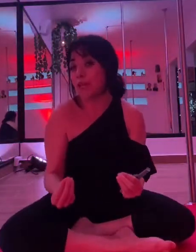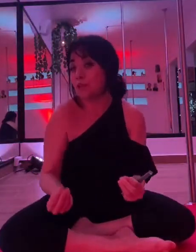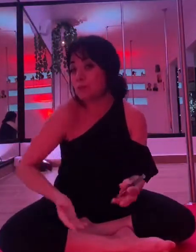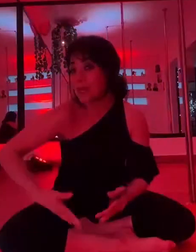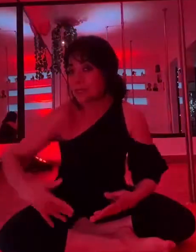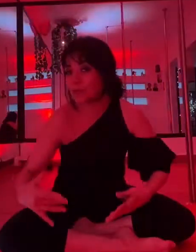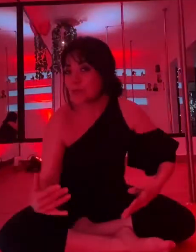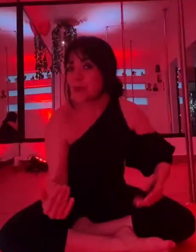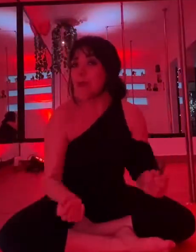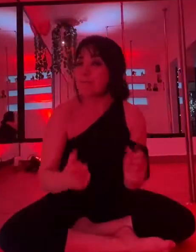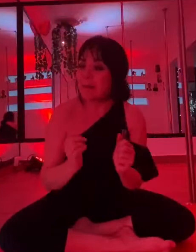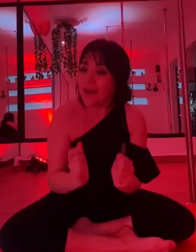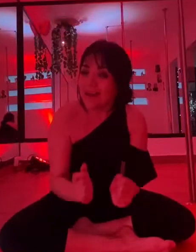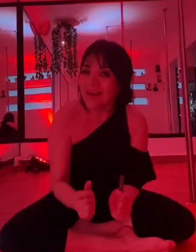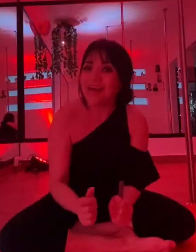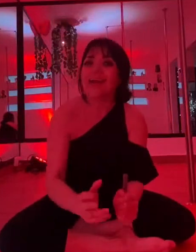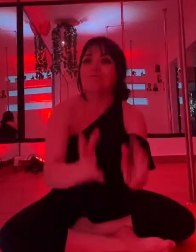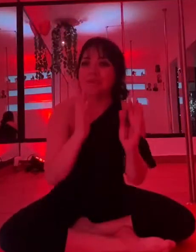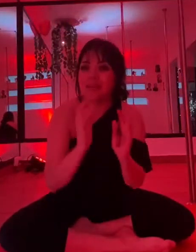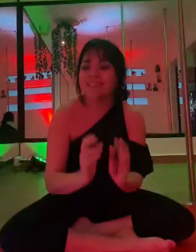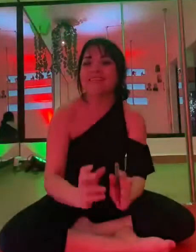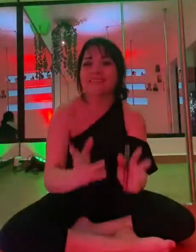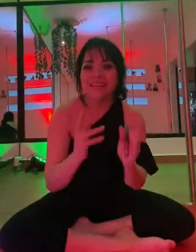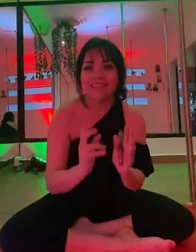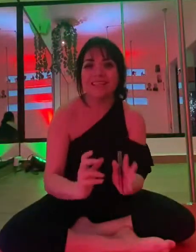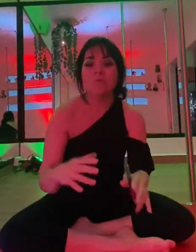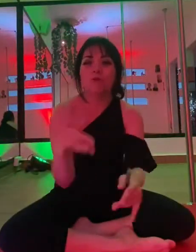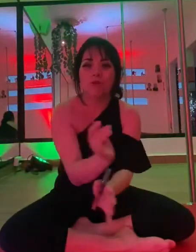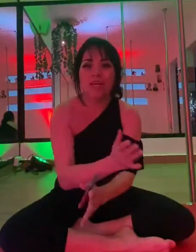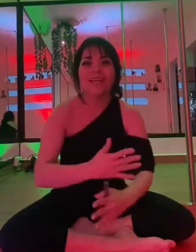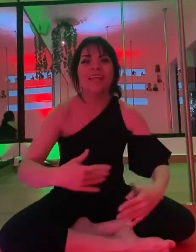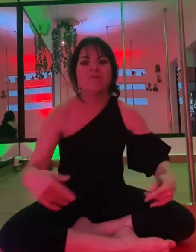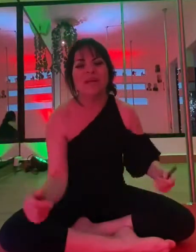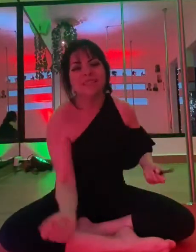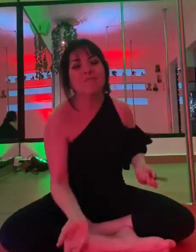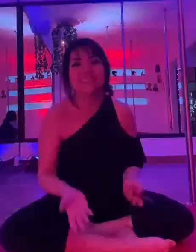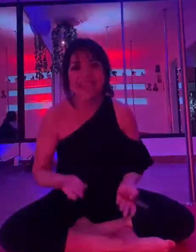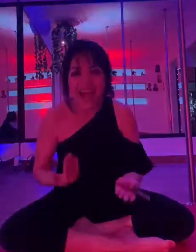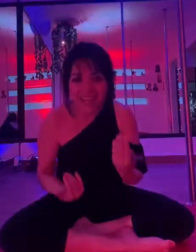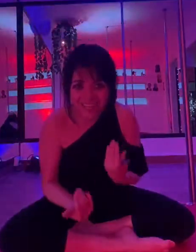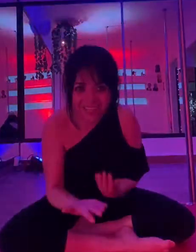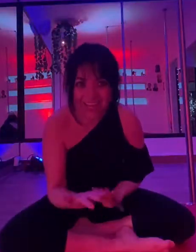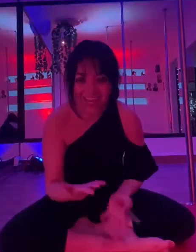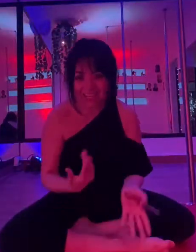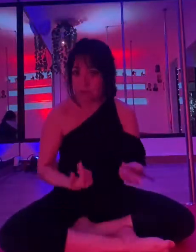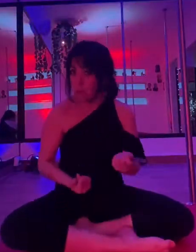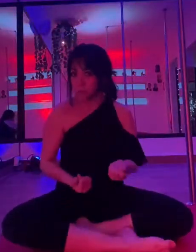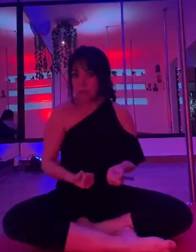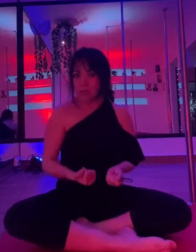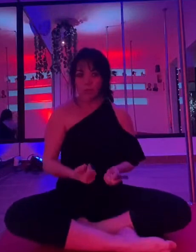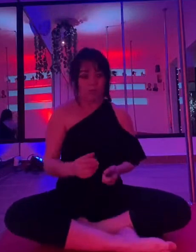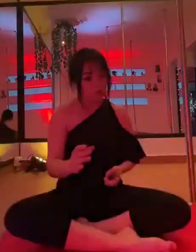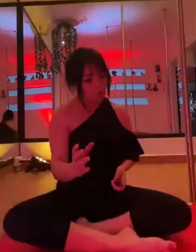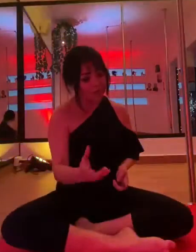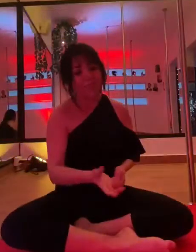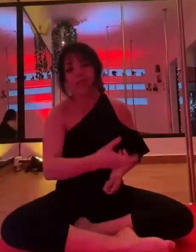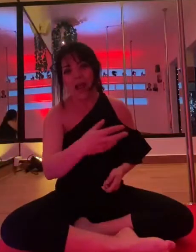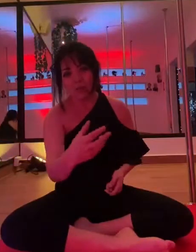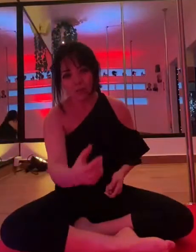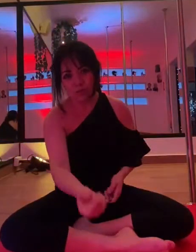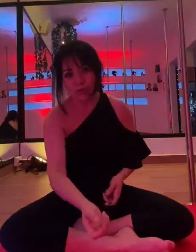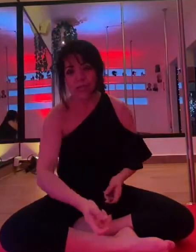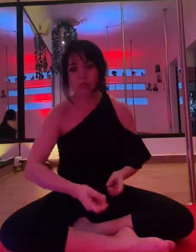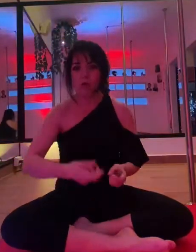de rutina en los brazos para verse, sentirse y proyectar y verte más ágil en el movimiento cuando